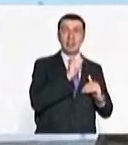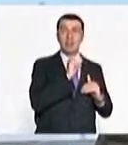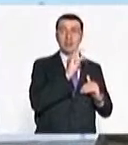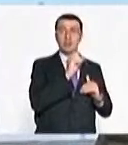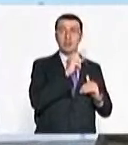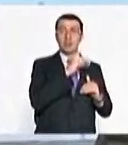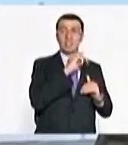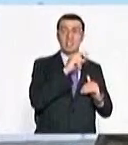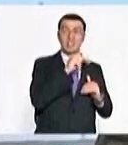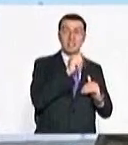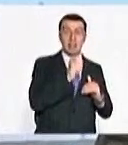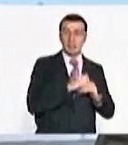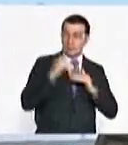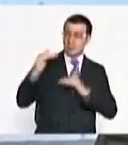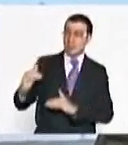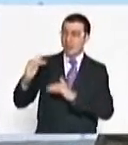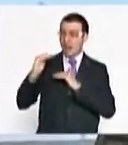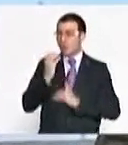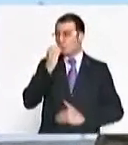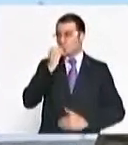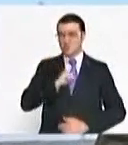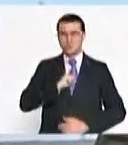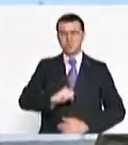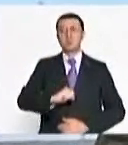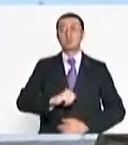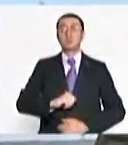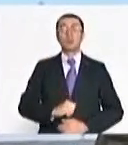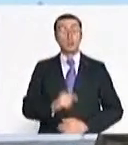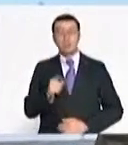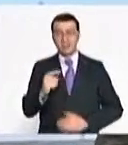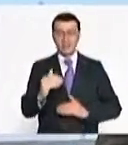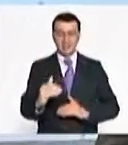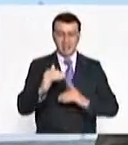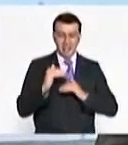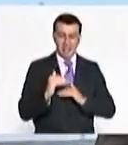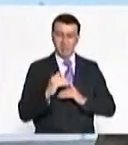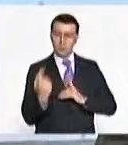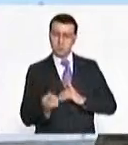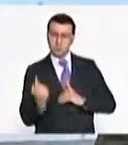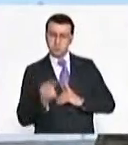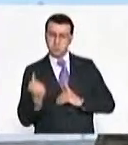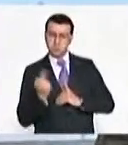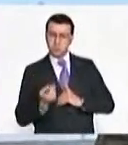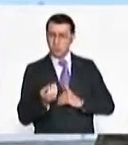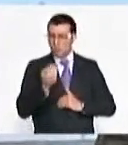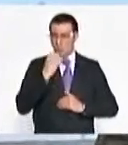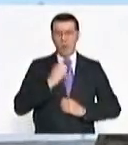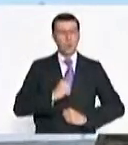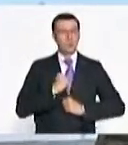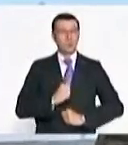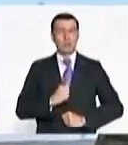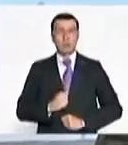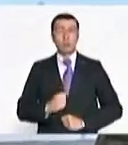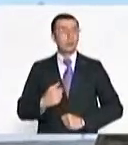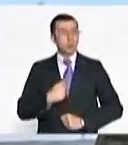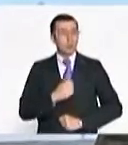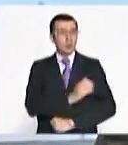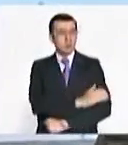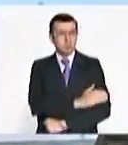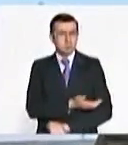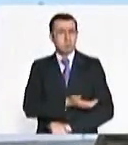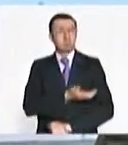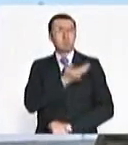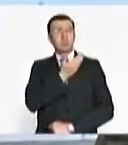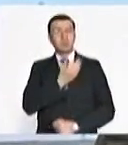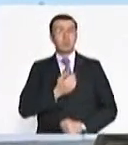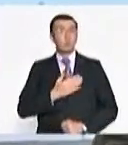vitaminas, me regalaron unos batidos y yo soy hipertenso, diabético, tengo X